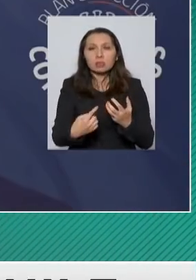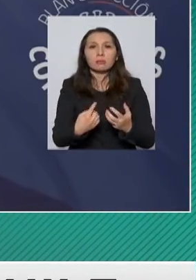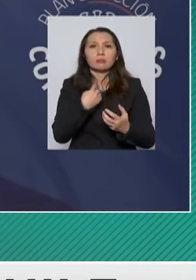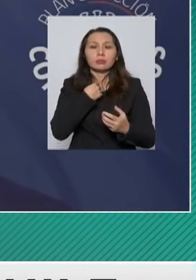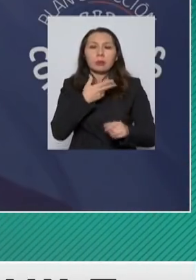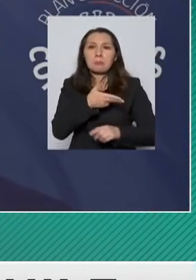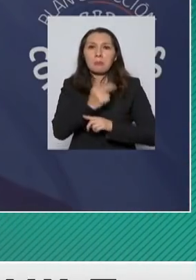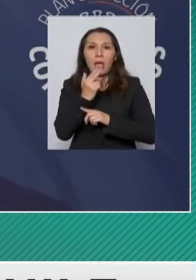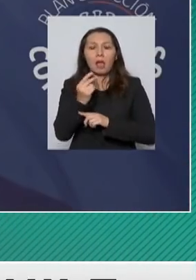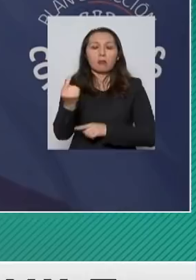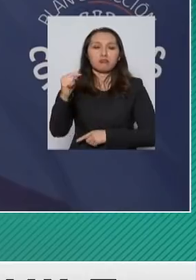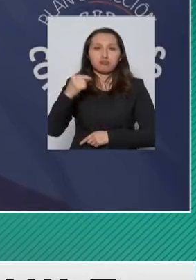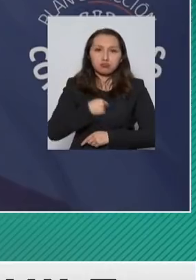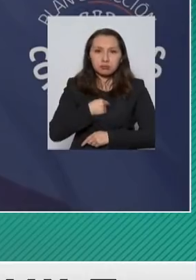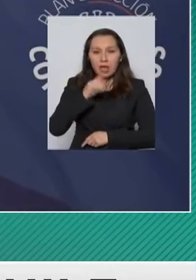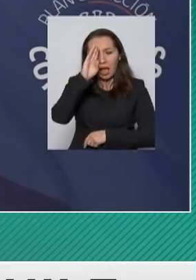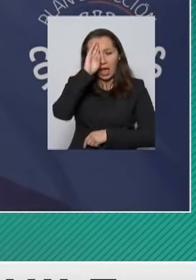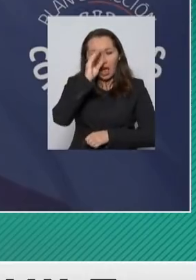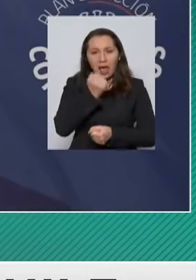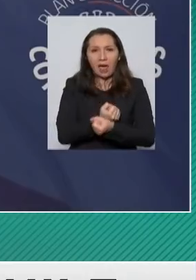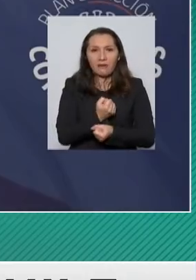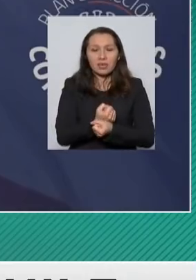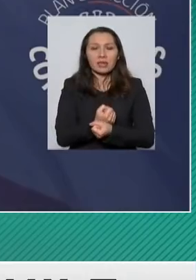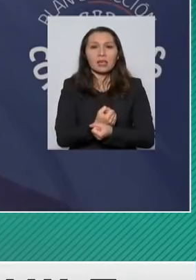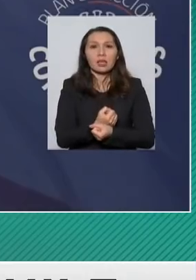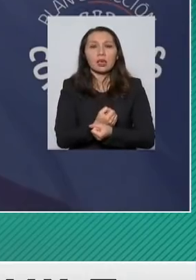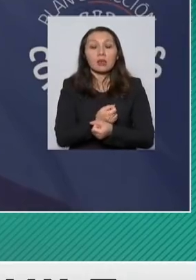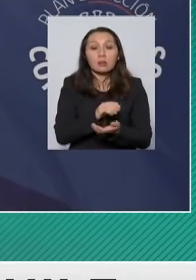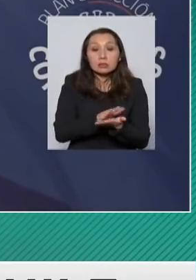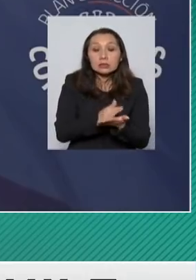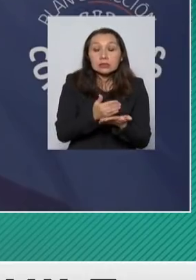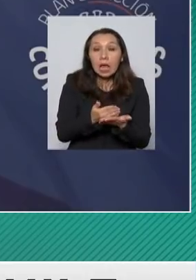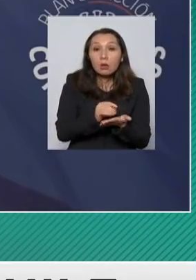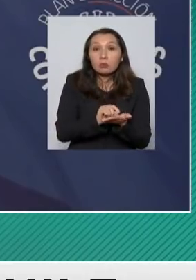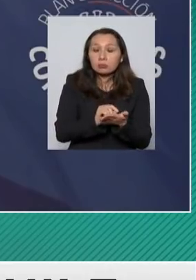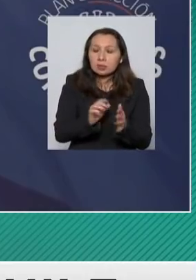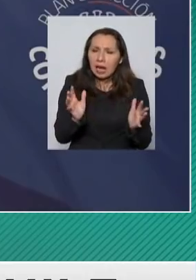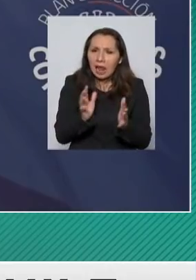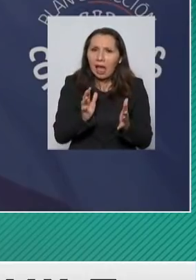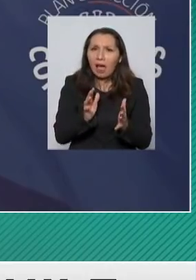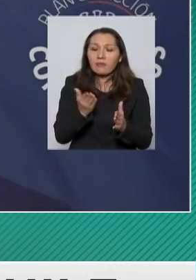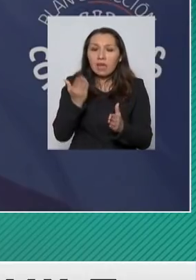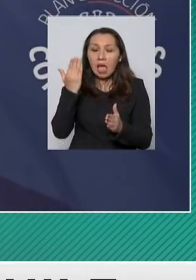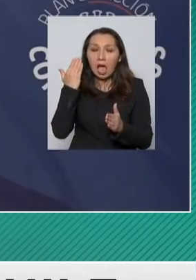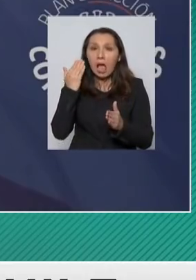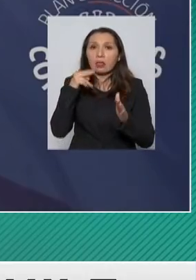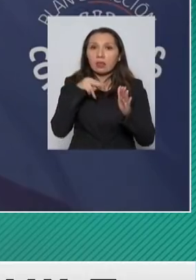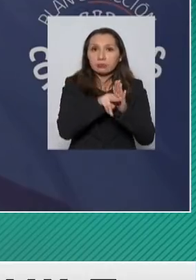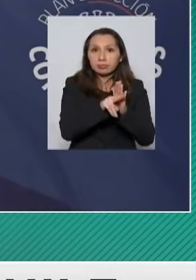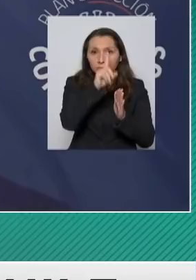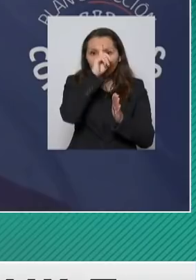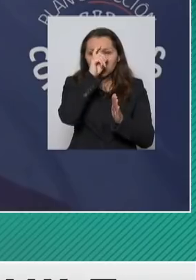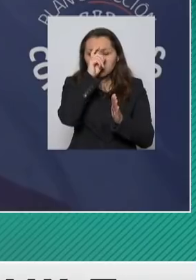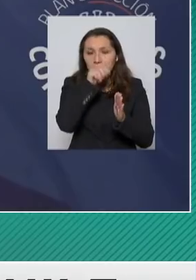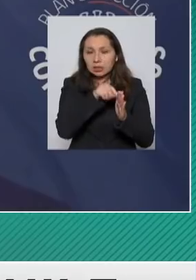a bala, con una evolución bastante grave al principio.